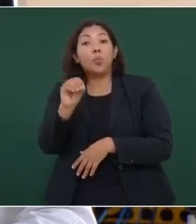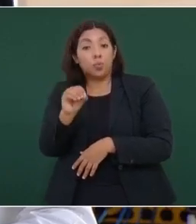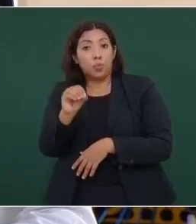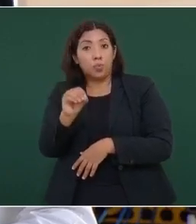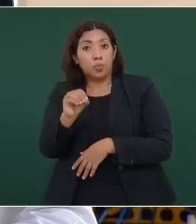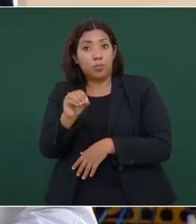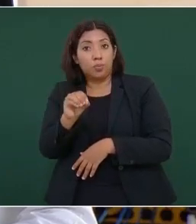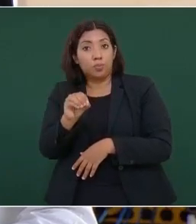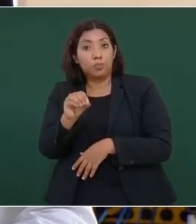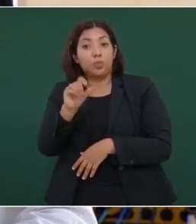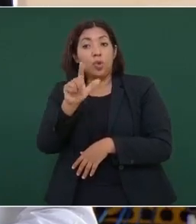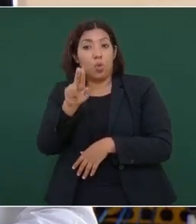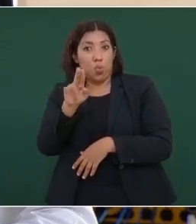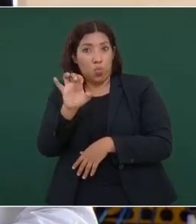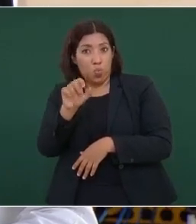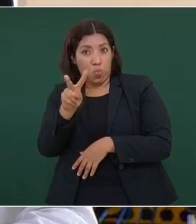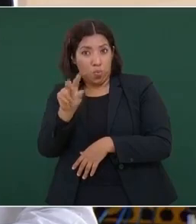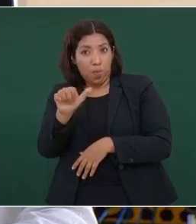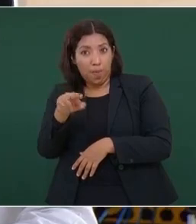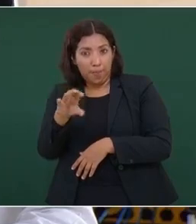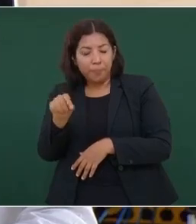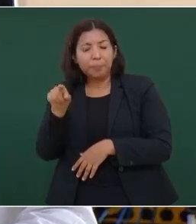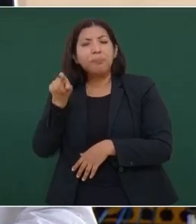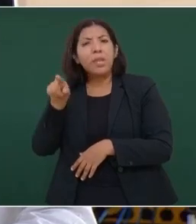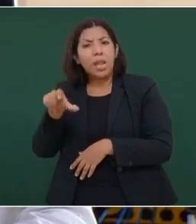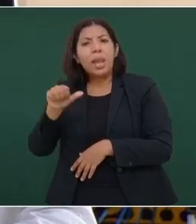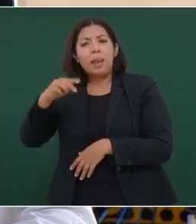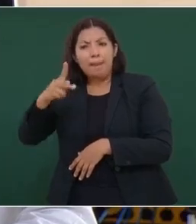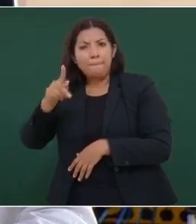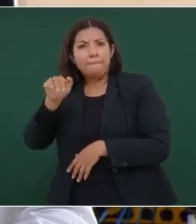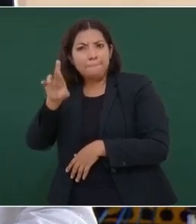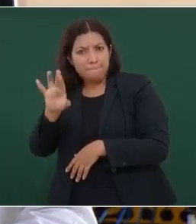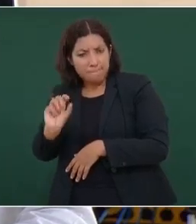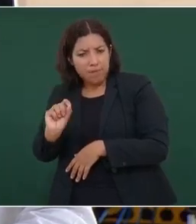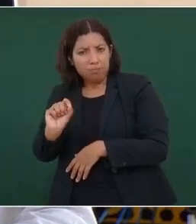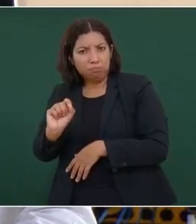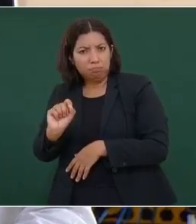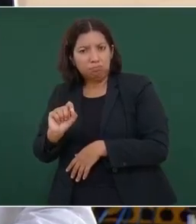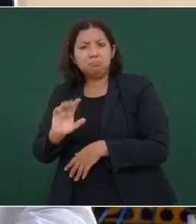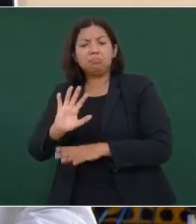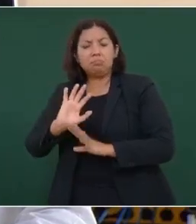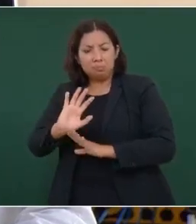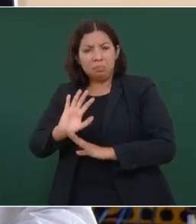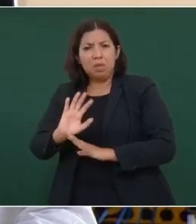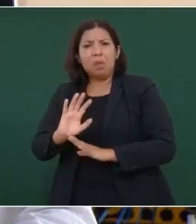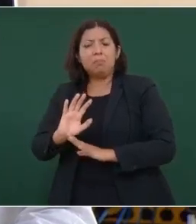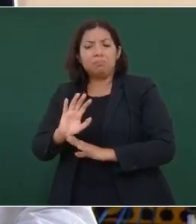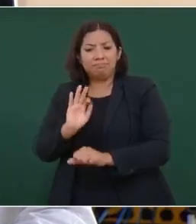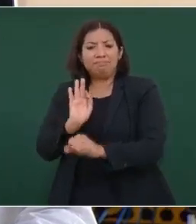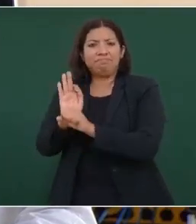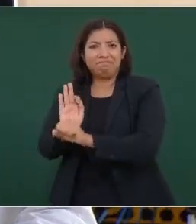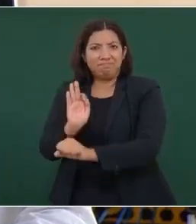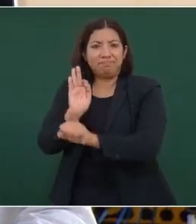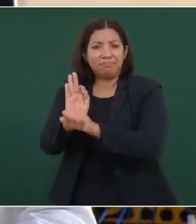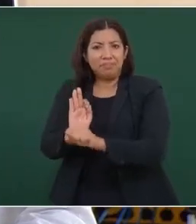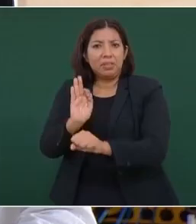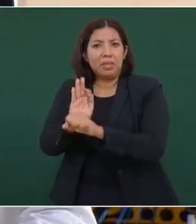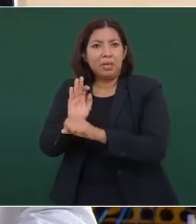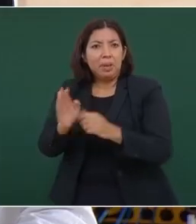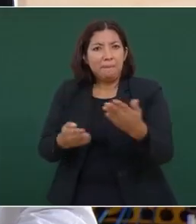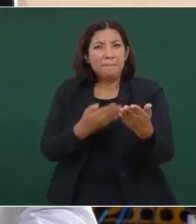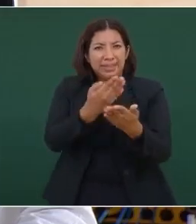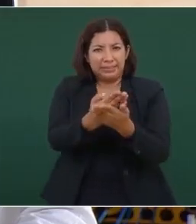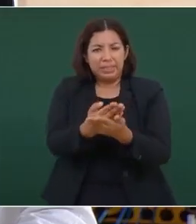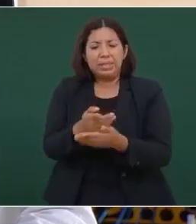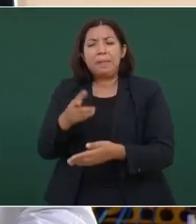ganado algunos amparos y cuando gana el amparo, pues resulta que brota otra supuesta